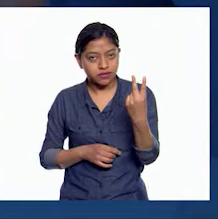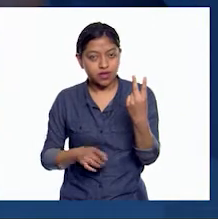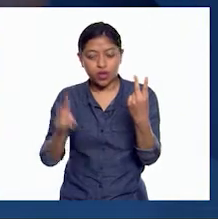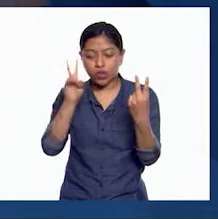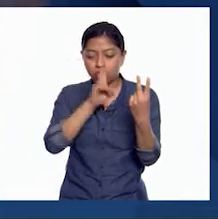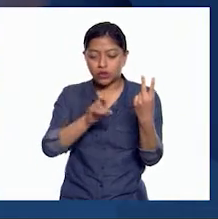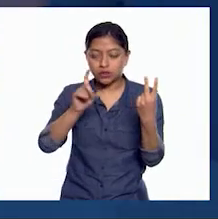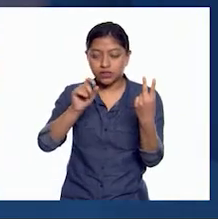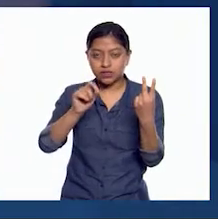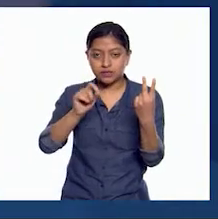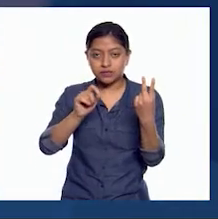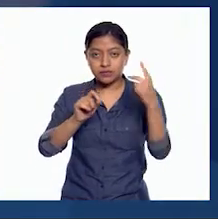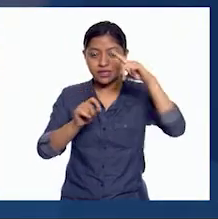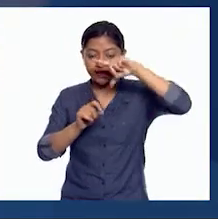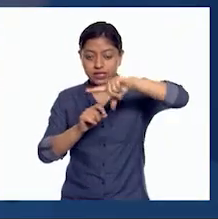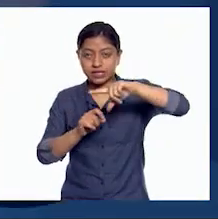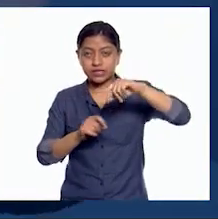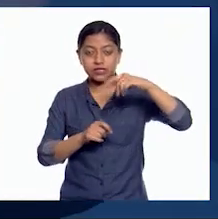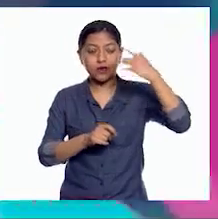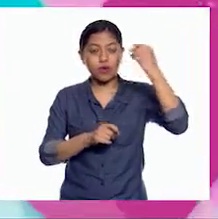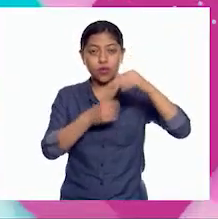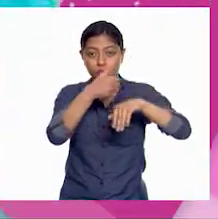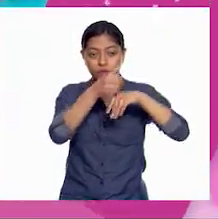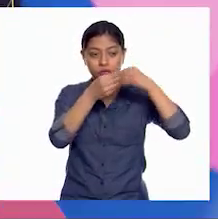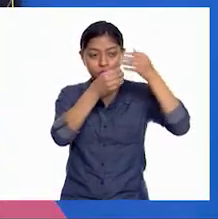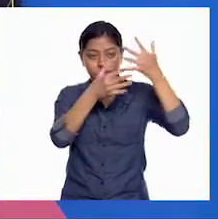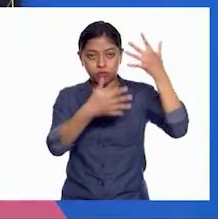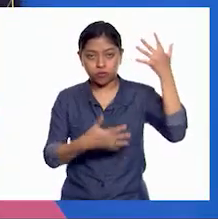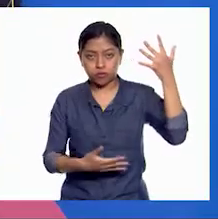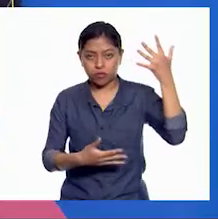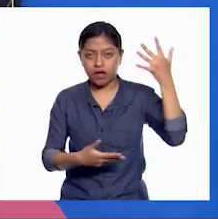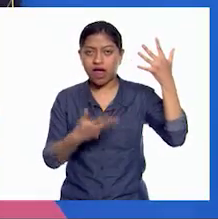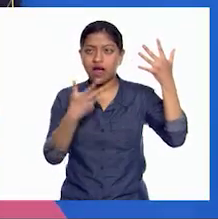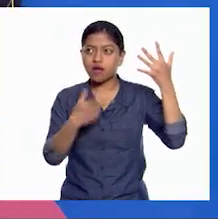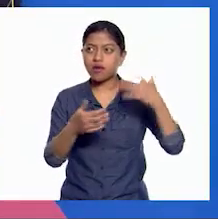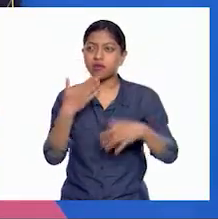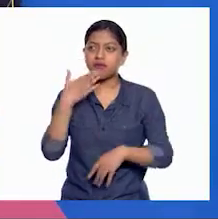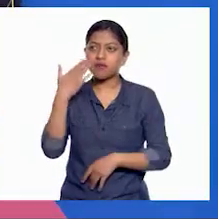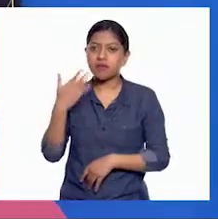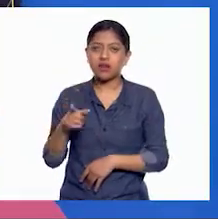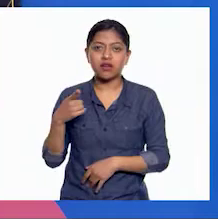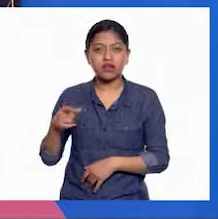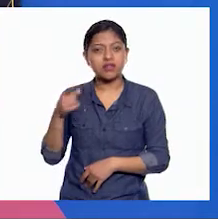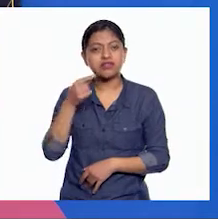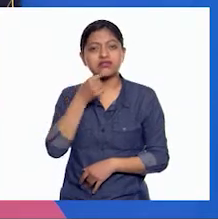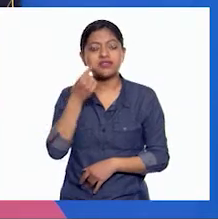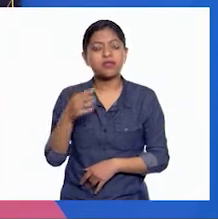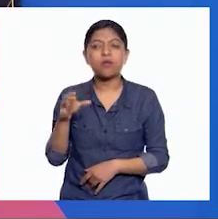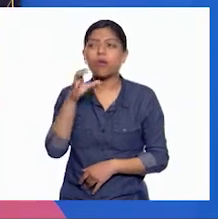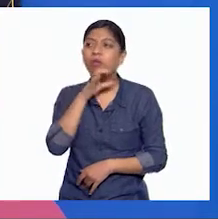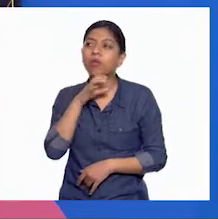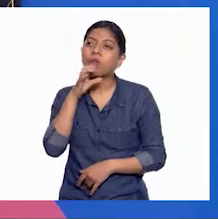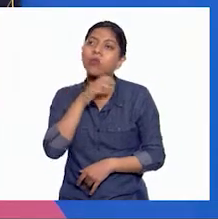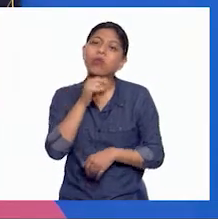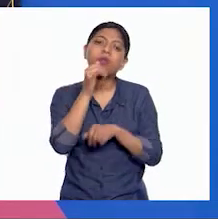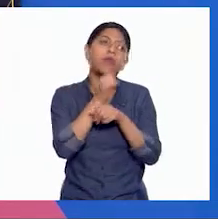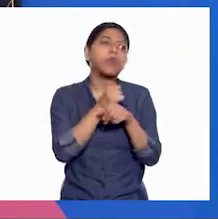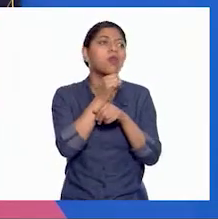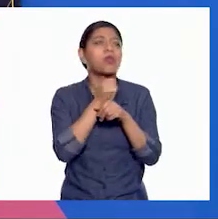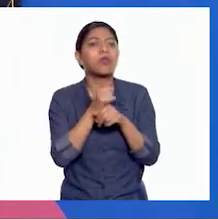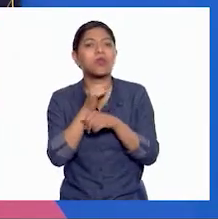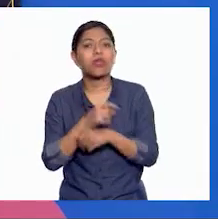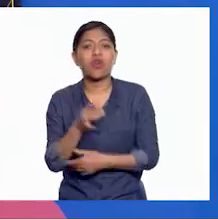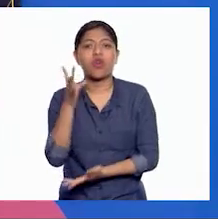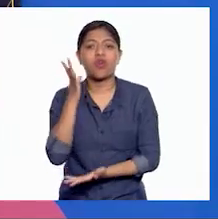Sí, entre todos esos se podía dividir. Y así estaba todo el tiempo. Pero como era un niño muy curioso, no le